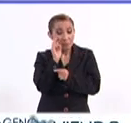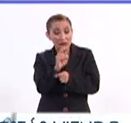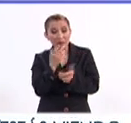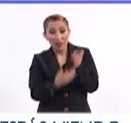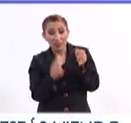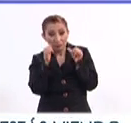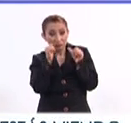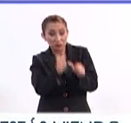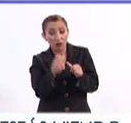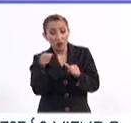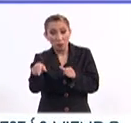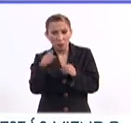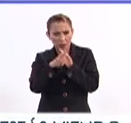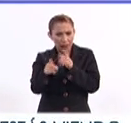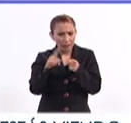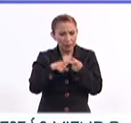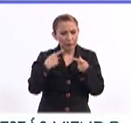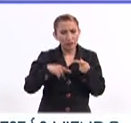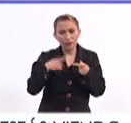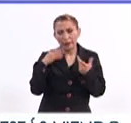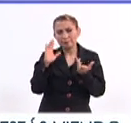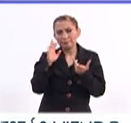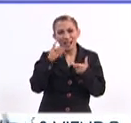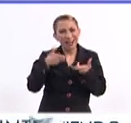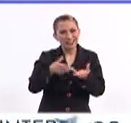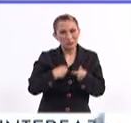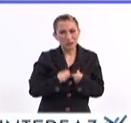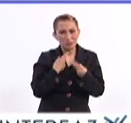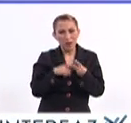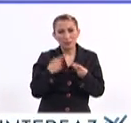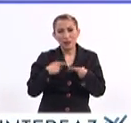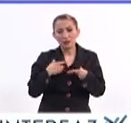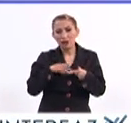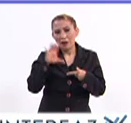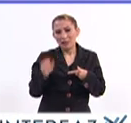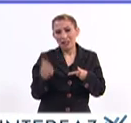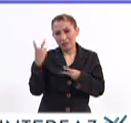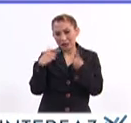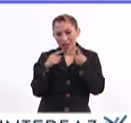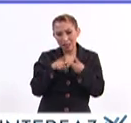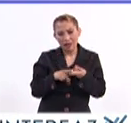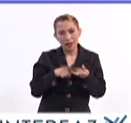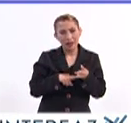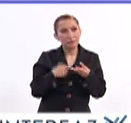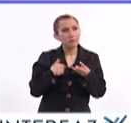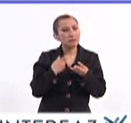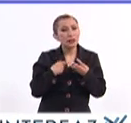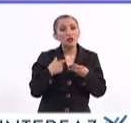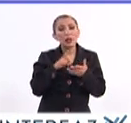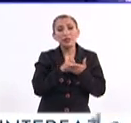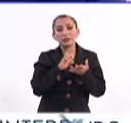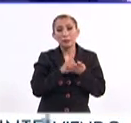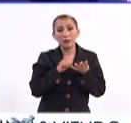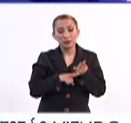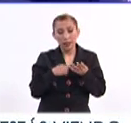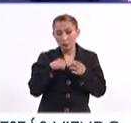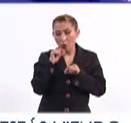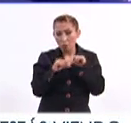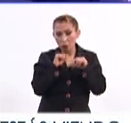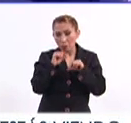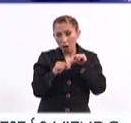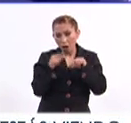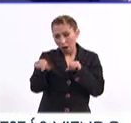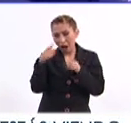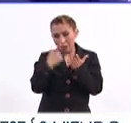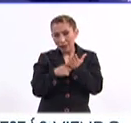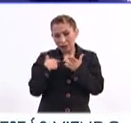de vulnerabilidad, no solamente migrantes, personas en situación de calle, personas afrodescendientes, personas con discapacidad, y poco a poco